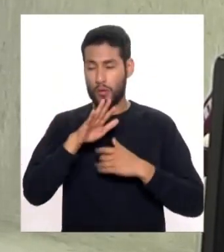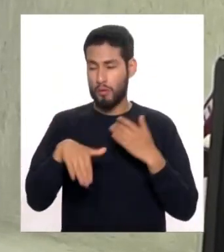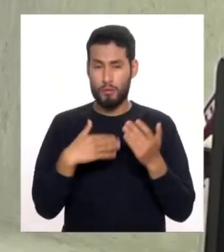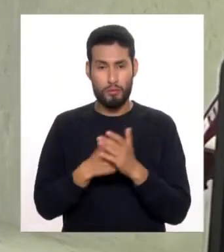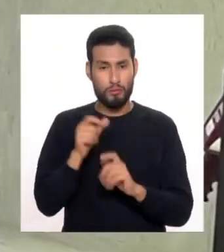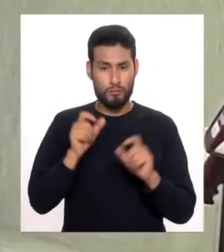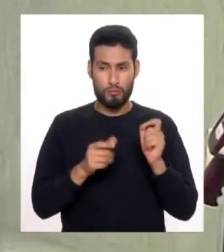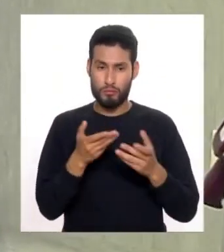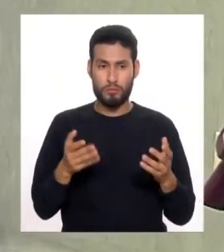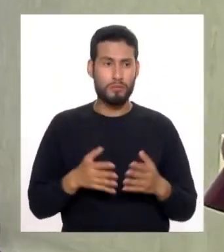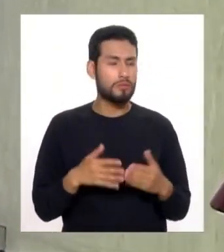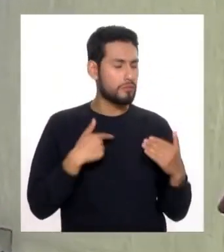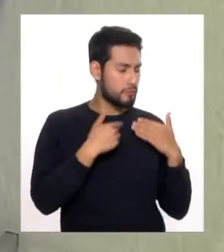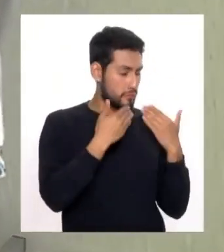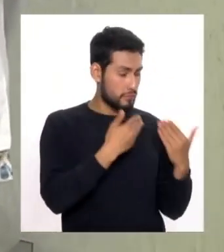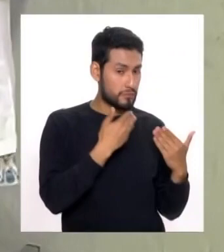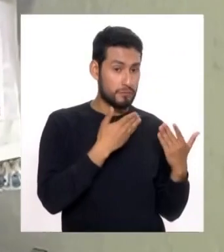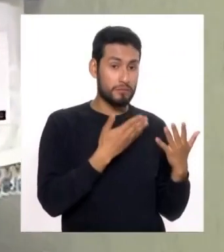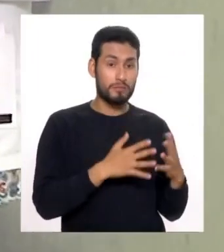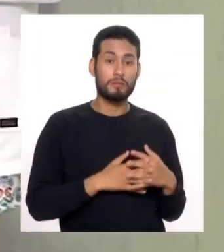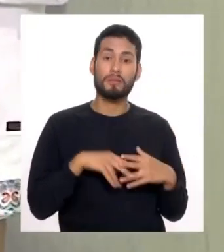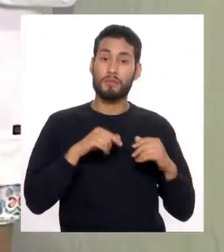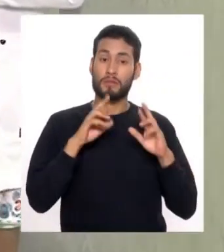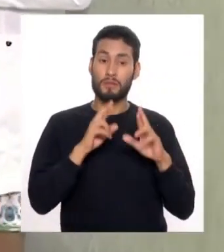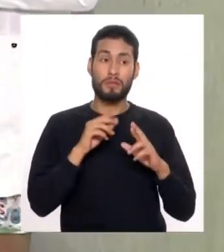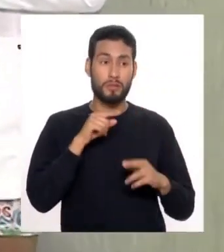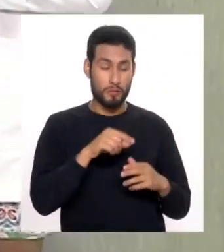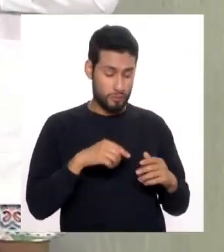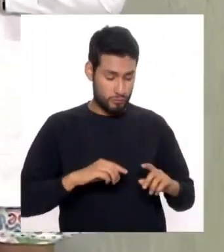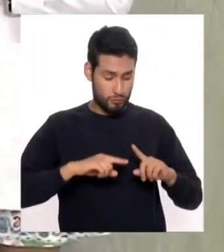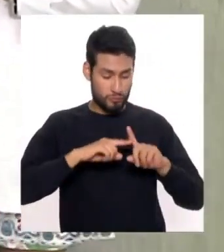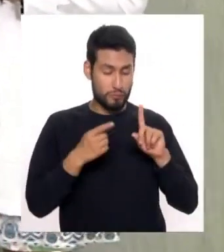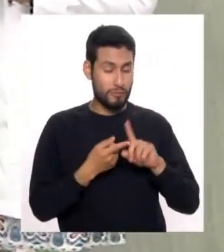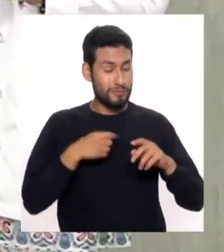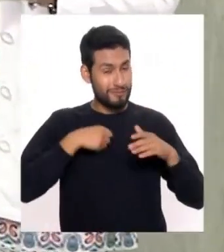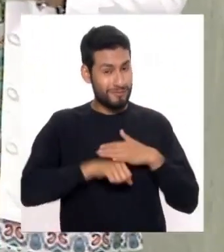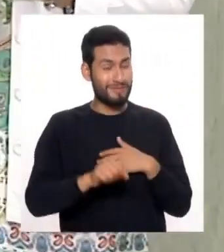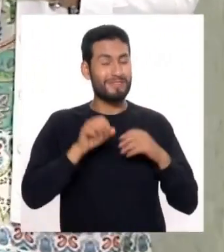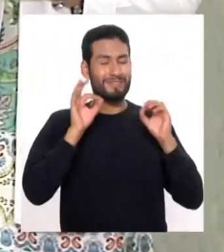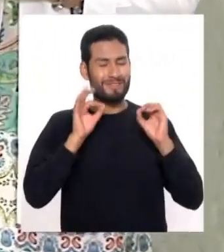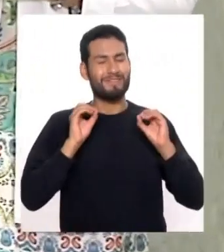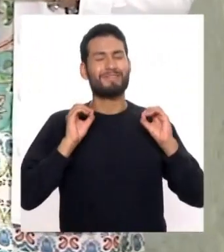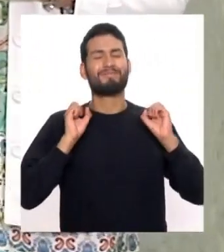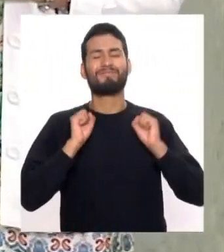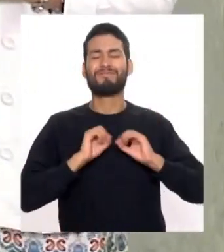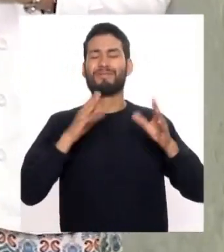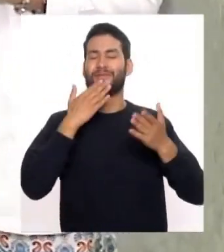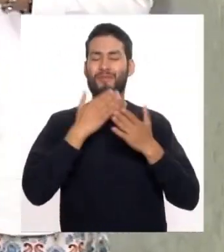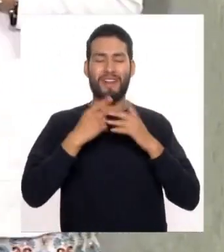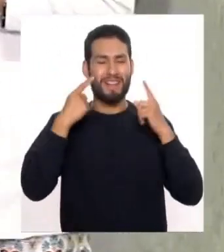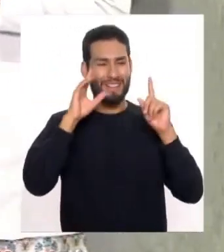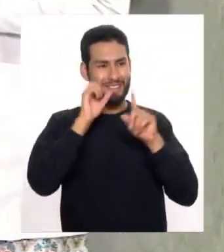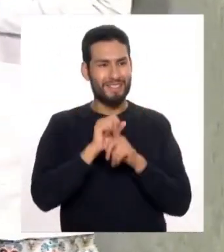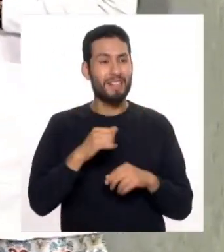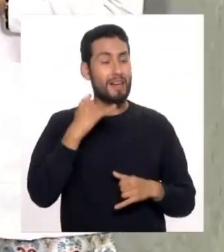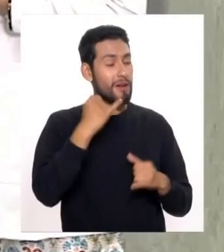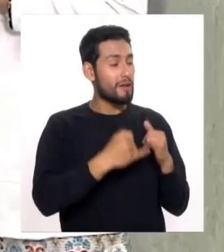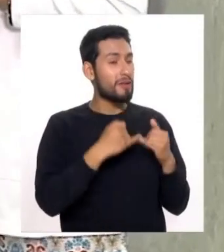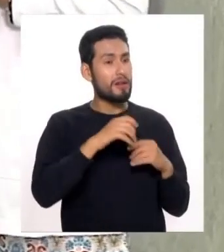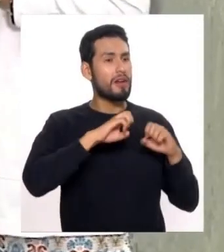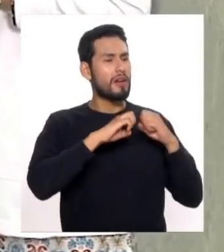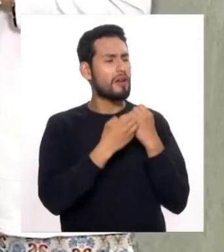población. Muchísimas gracias en realidad y espero que este alumbramiento pues sea exitoso, definitivamente. Doctora, para ir cerrando, el